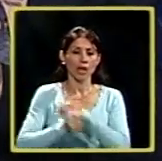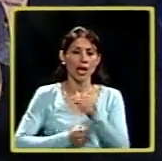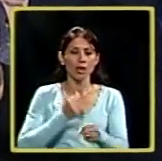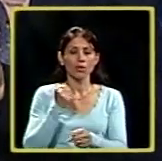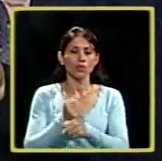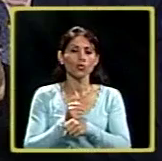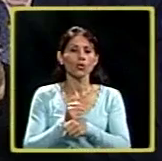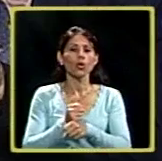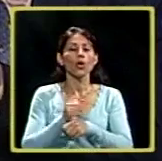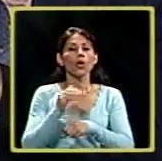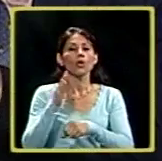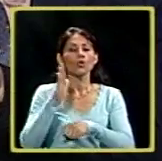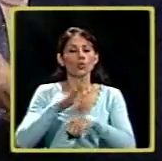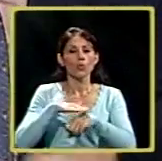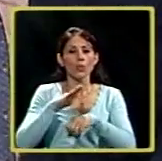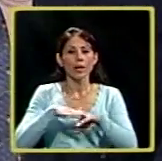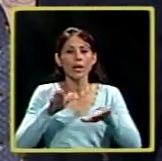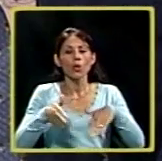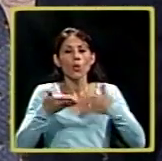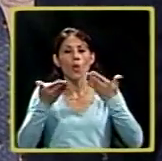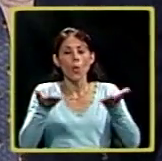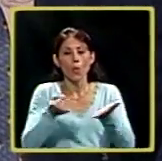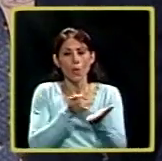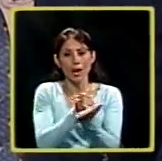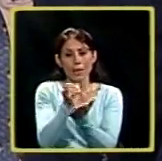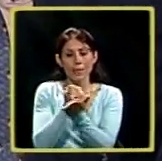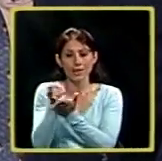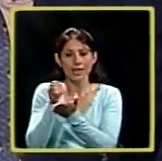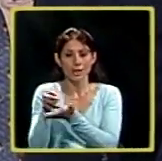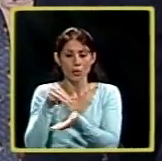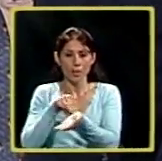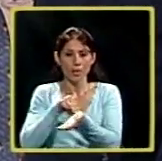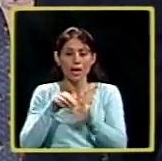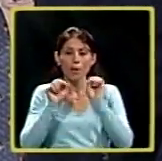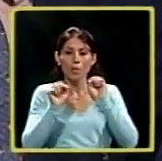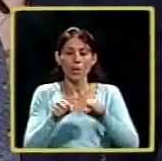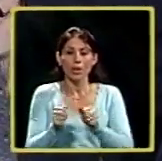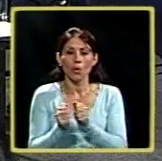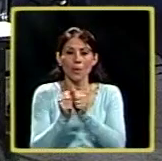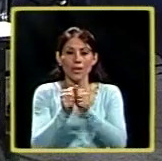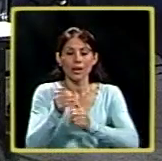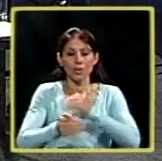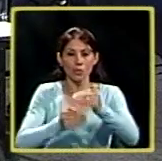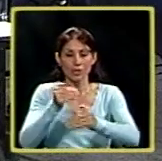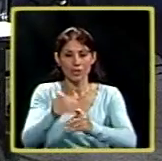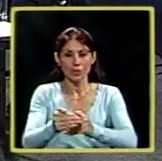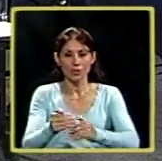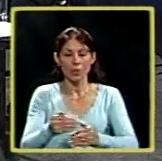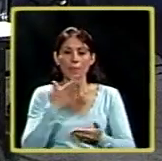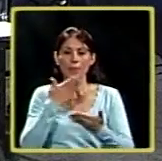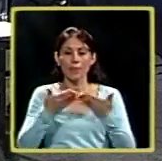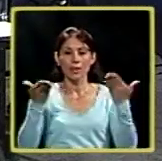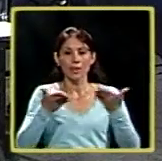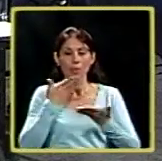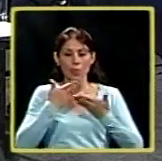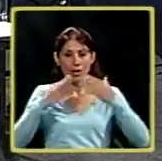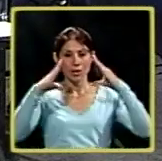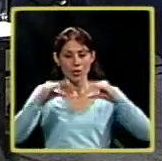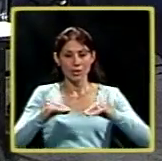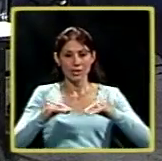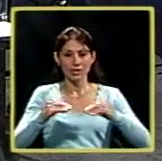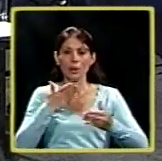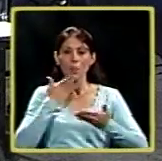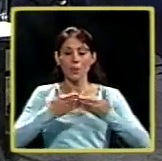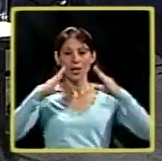sobre cómo la investigación médica puede ir acompañada de ese proceso. Bienvenido y buenas noches, doctor. Buenas noches, profesor, y